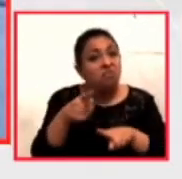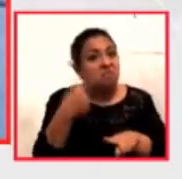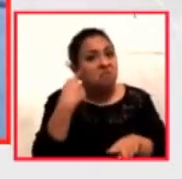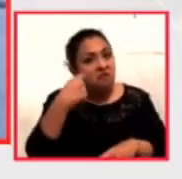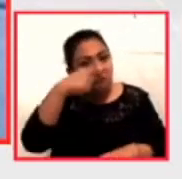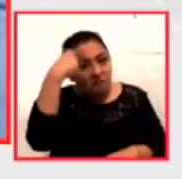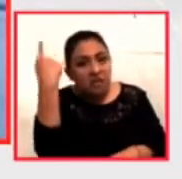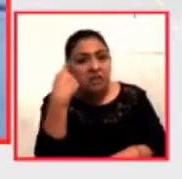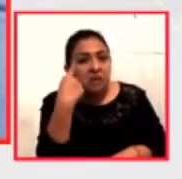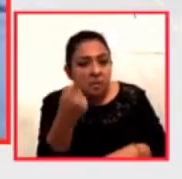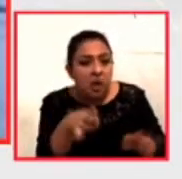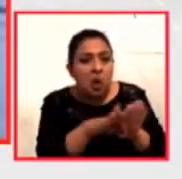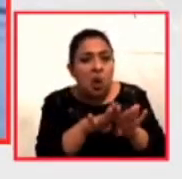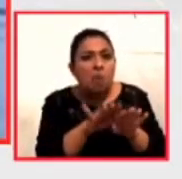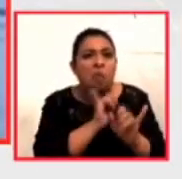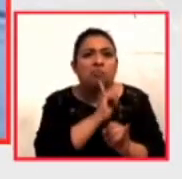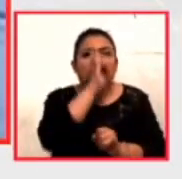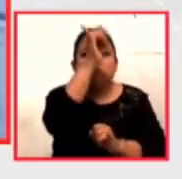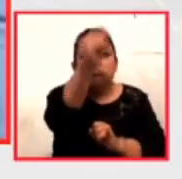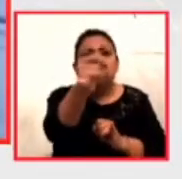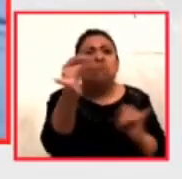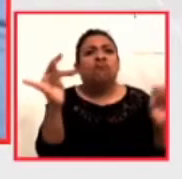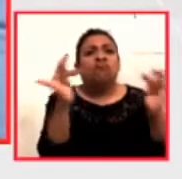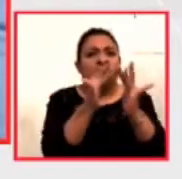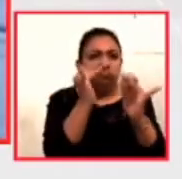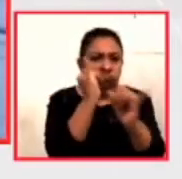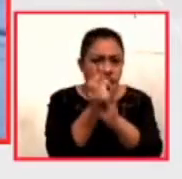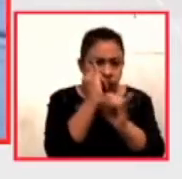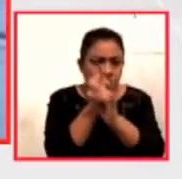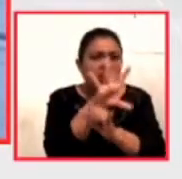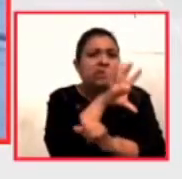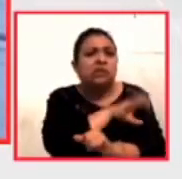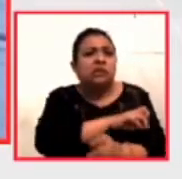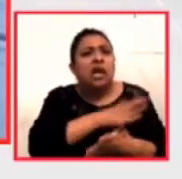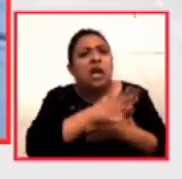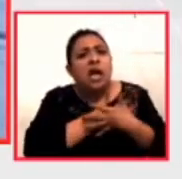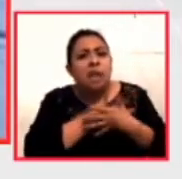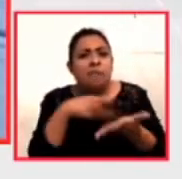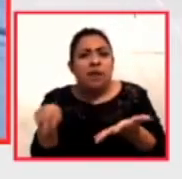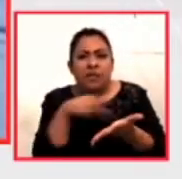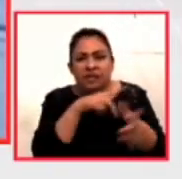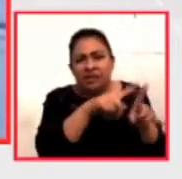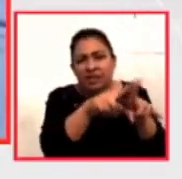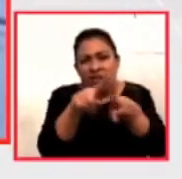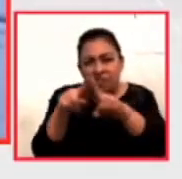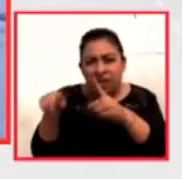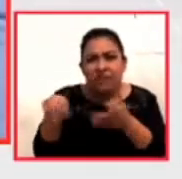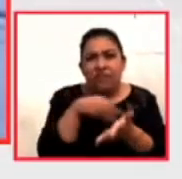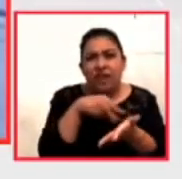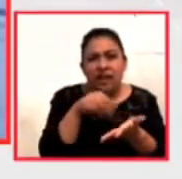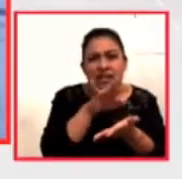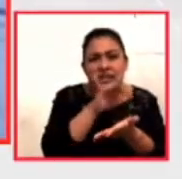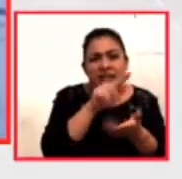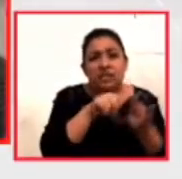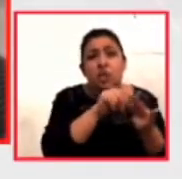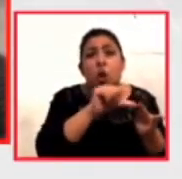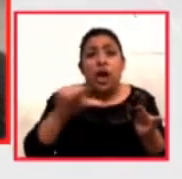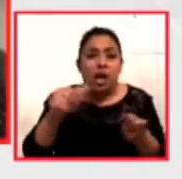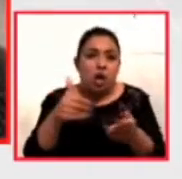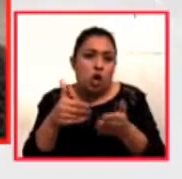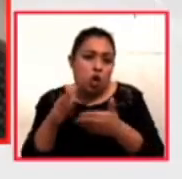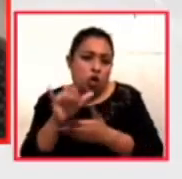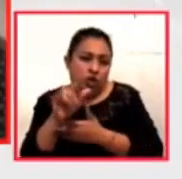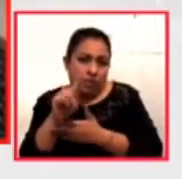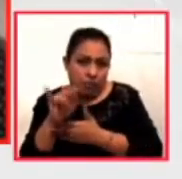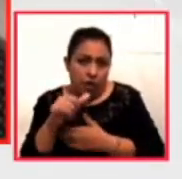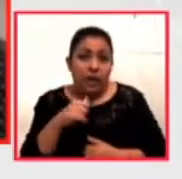el encuentro de manera remota entre amantes de la danza y un amplio espectro de disciplinas, del ballet clásico a la danza contemporánea. La